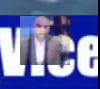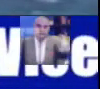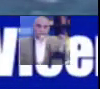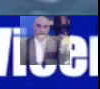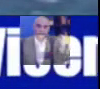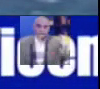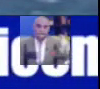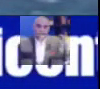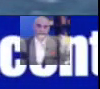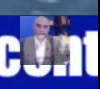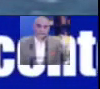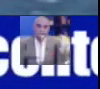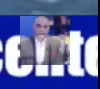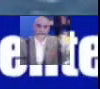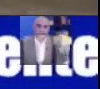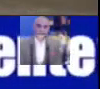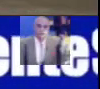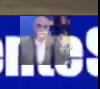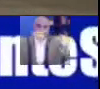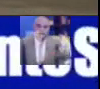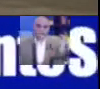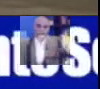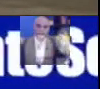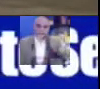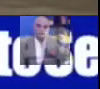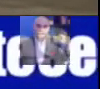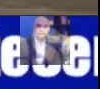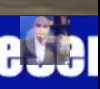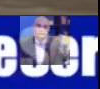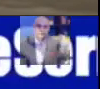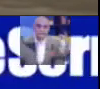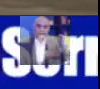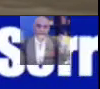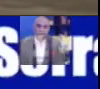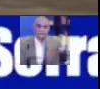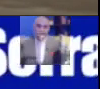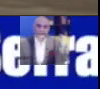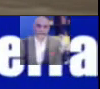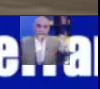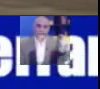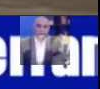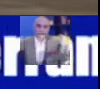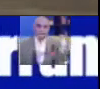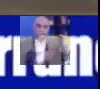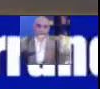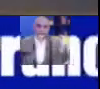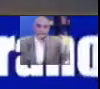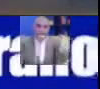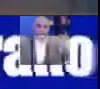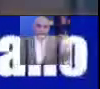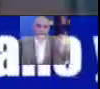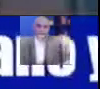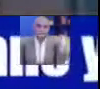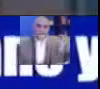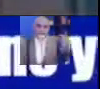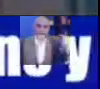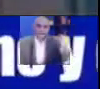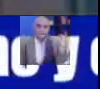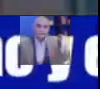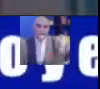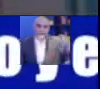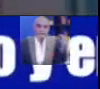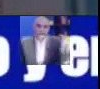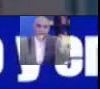un presupuesto tremendo. Habíamos dicho ayer que tenemos uno de los organismos